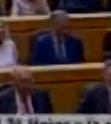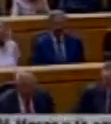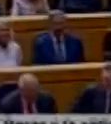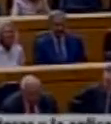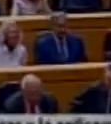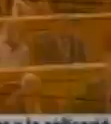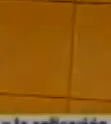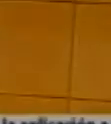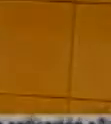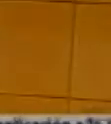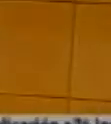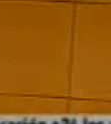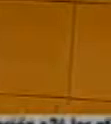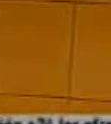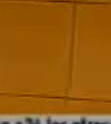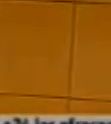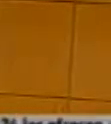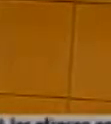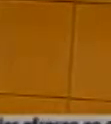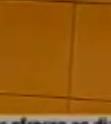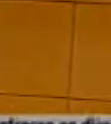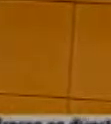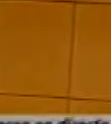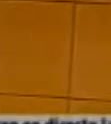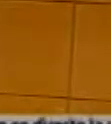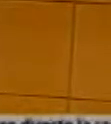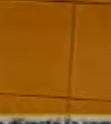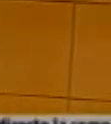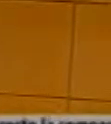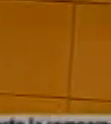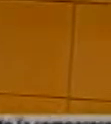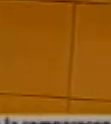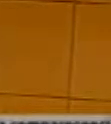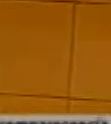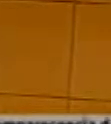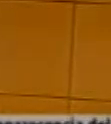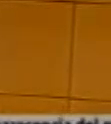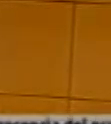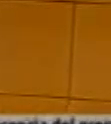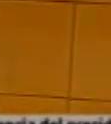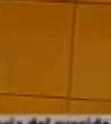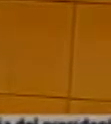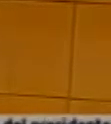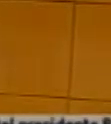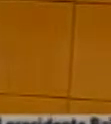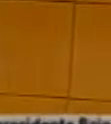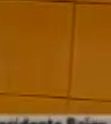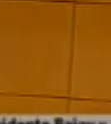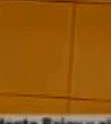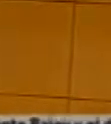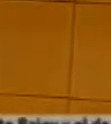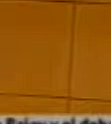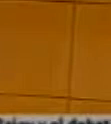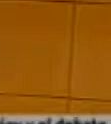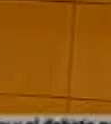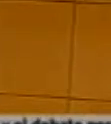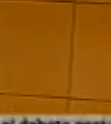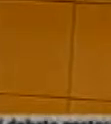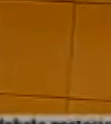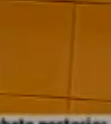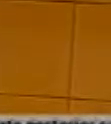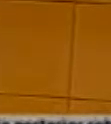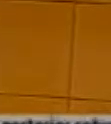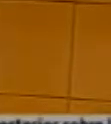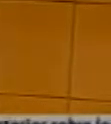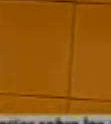falsas y medias verdades. Y ha criticado que se utilice la amenaza de una moción de censura porque, ha dicho, siembra incertidumbre dentro y